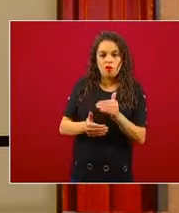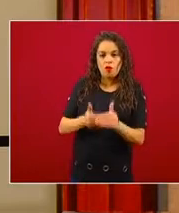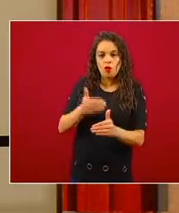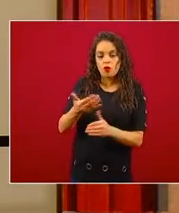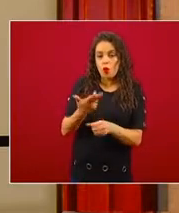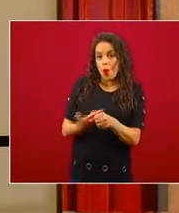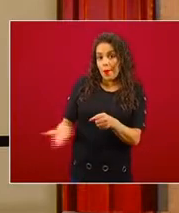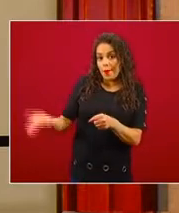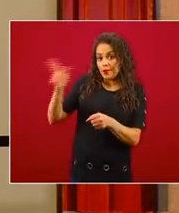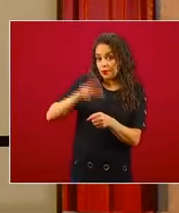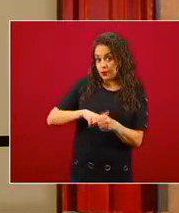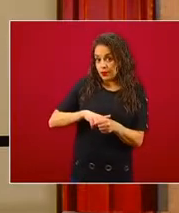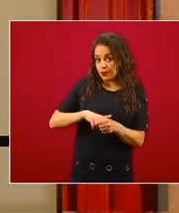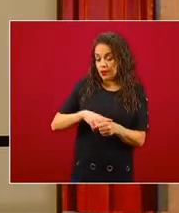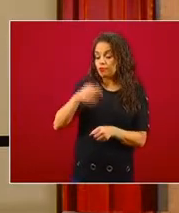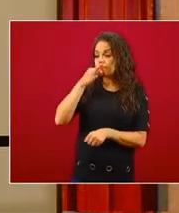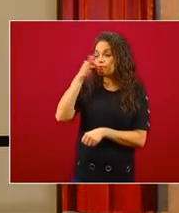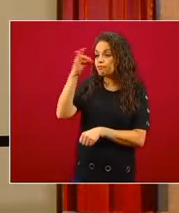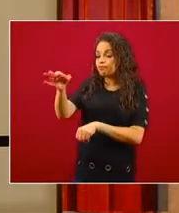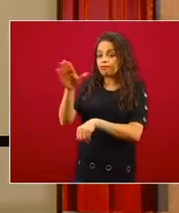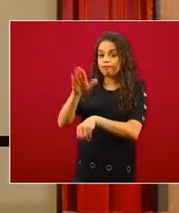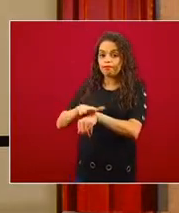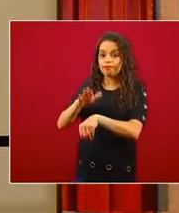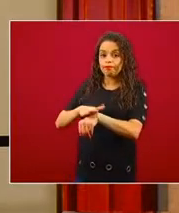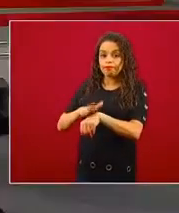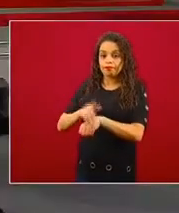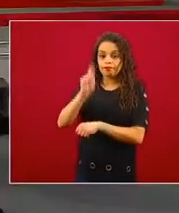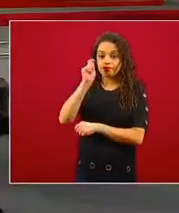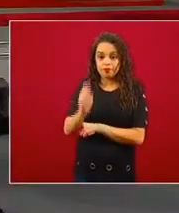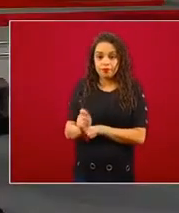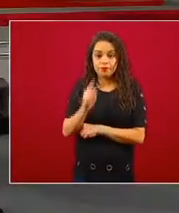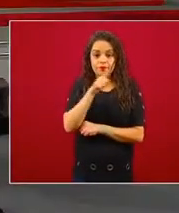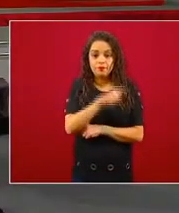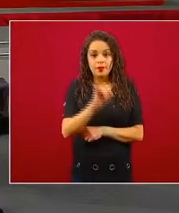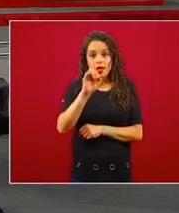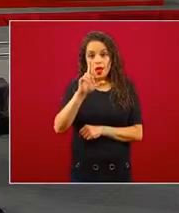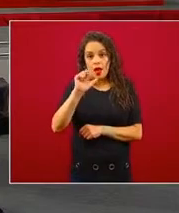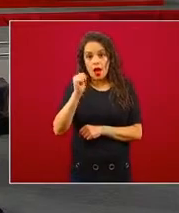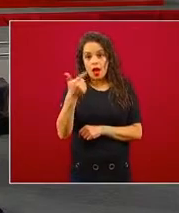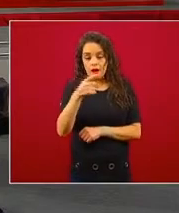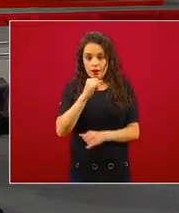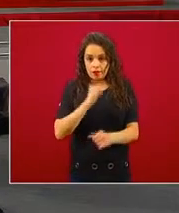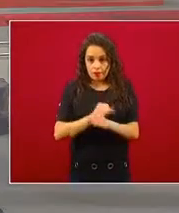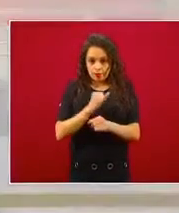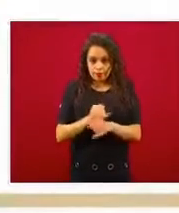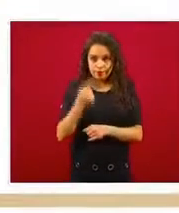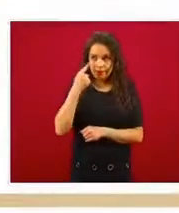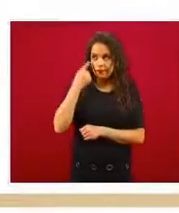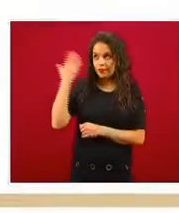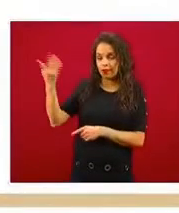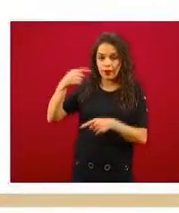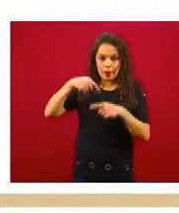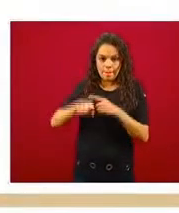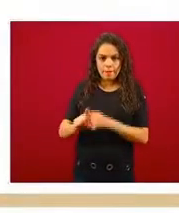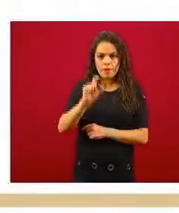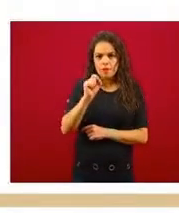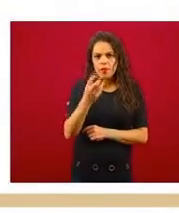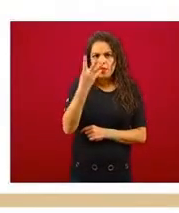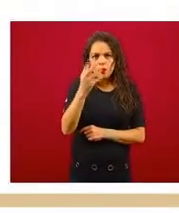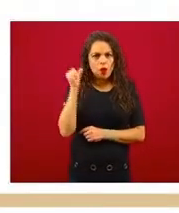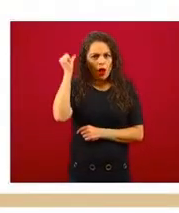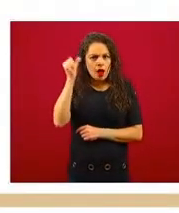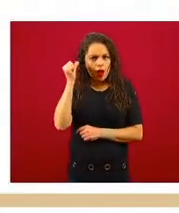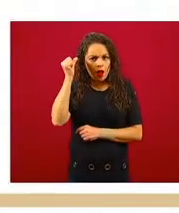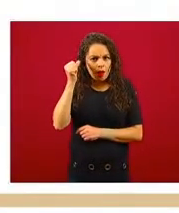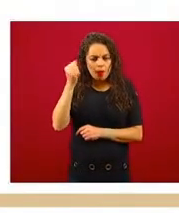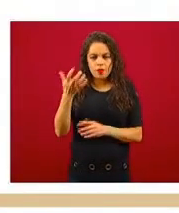hospitales we're que en going su to look momento han specifically about the notificado a la red changes IRAG. in Vemos cómo hospitals empezamos who allá have por been el 24 reporting de to abril the